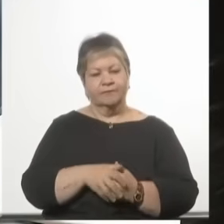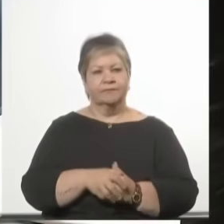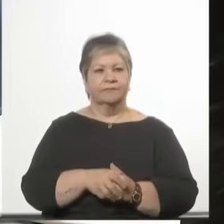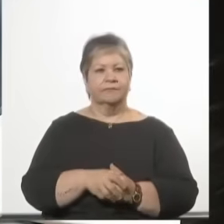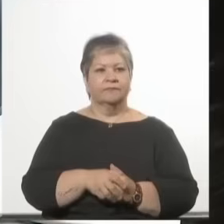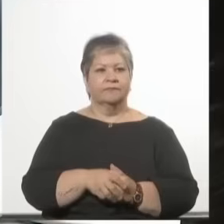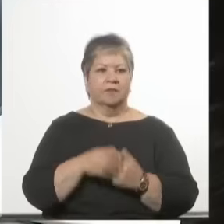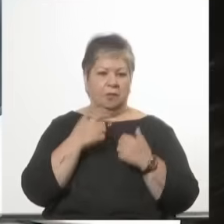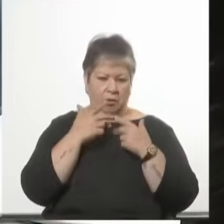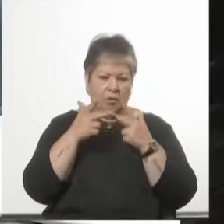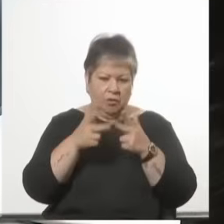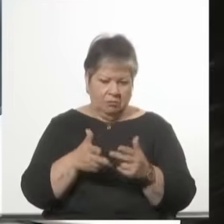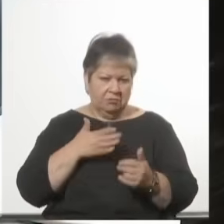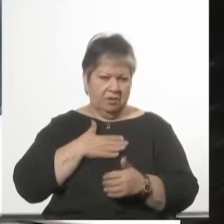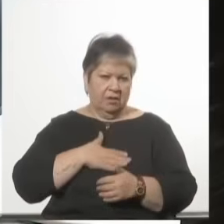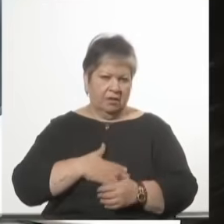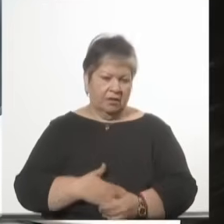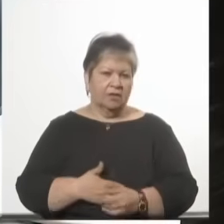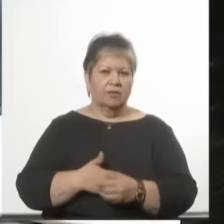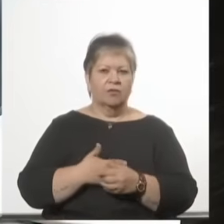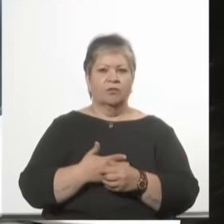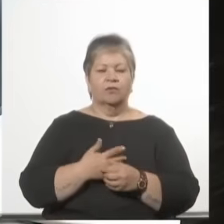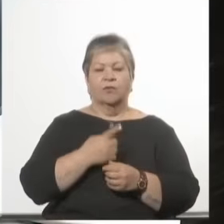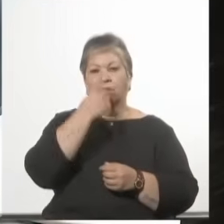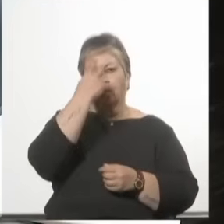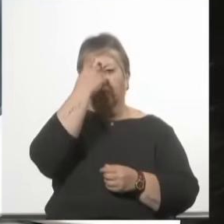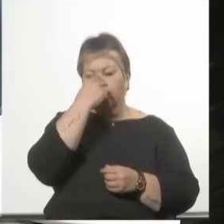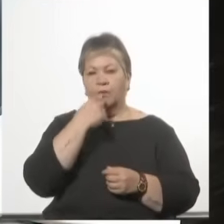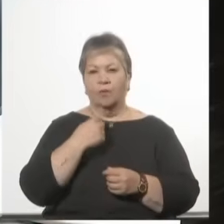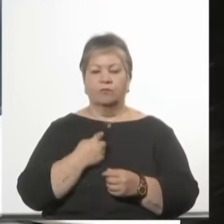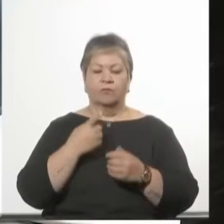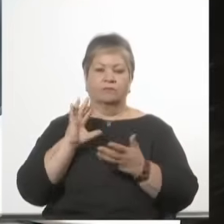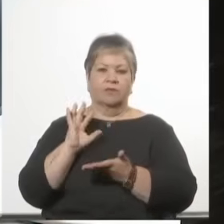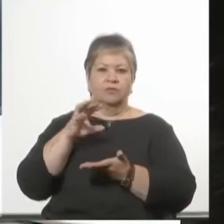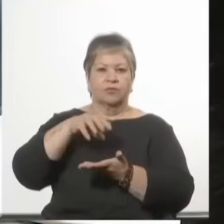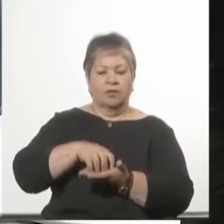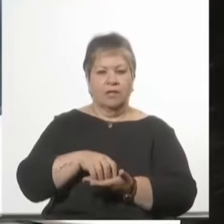Lo digo tranquilamente, como el mausoleo de Mao Zedong.